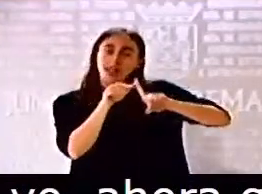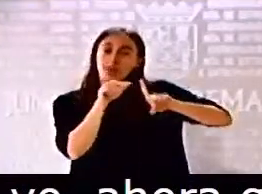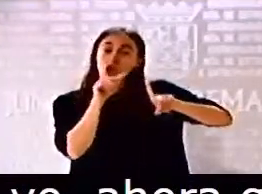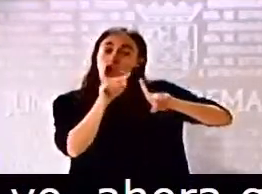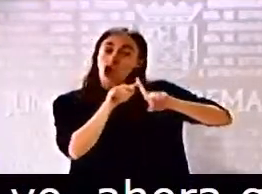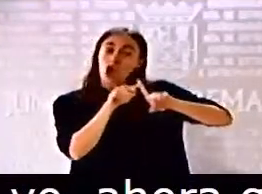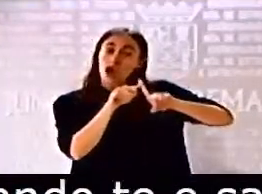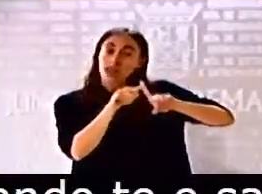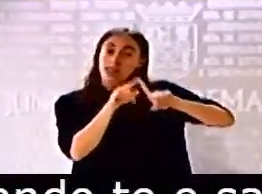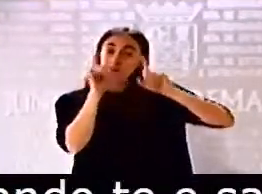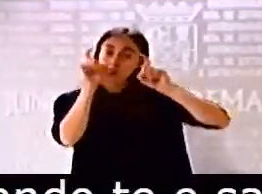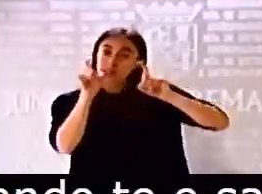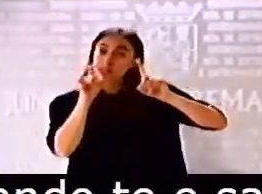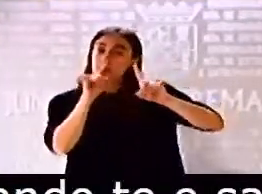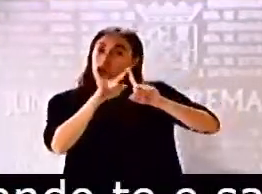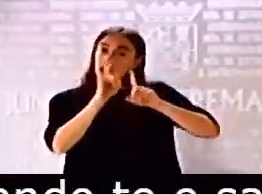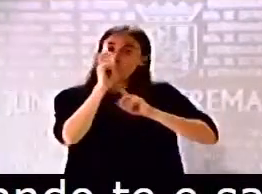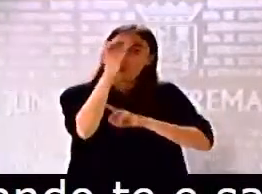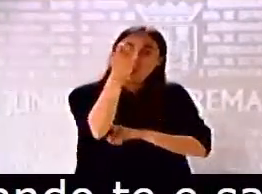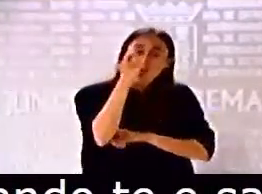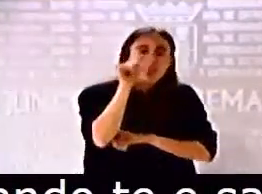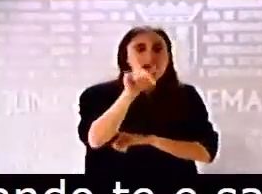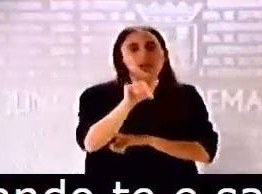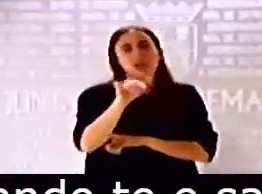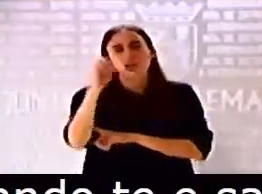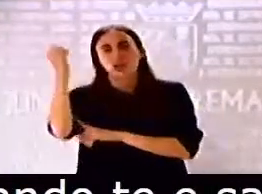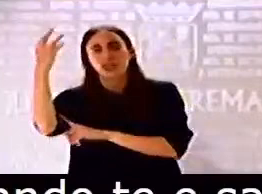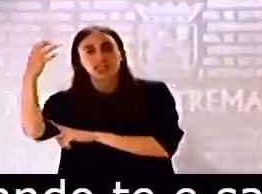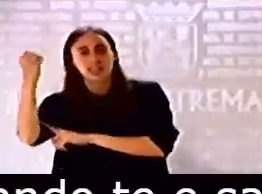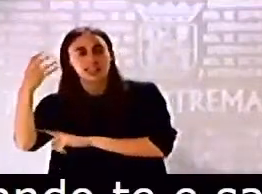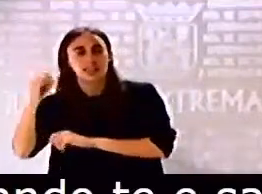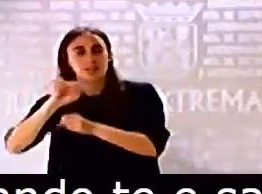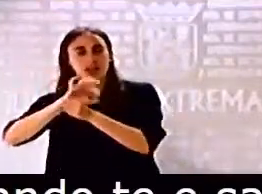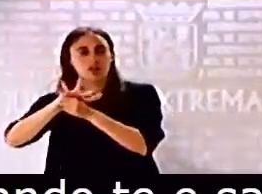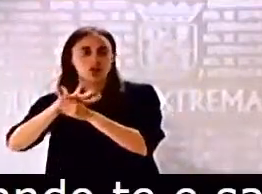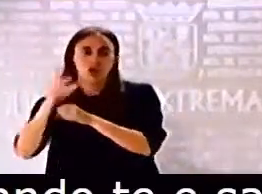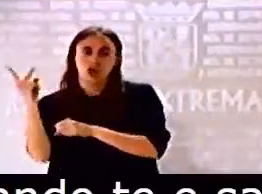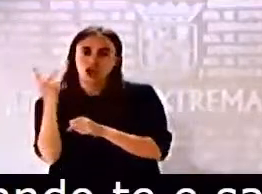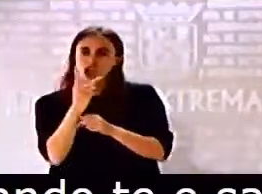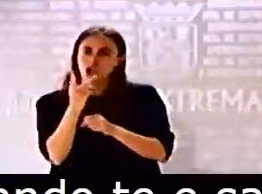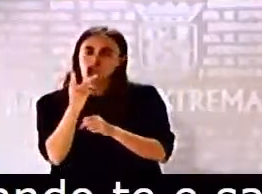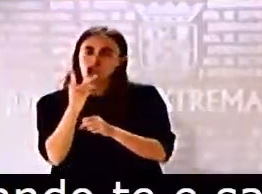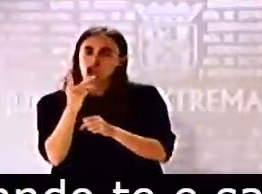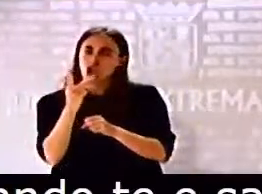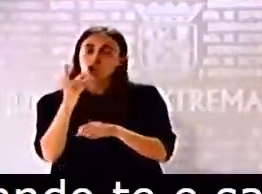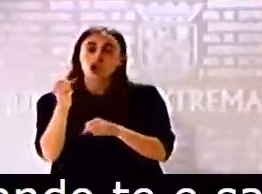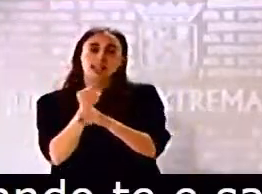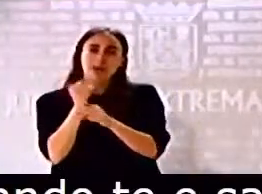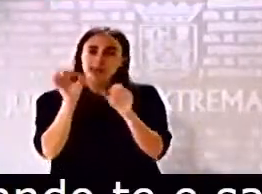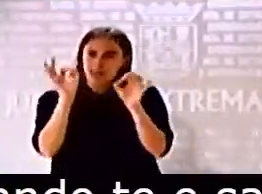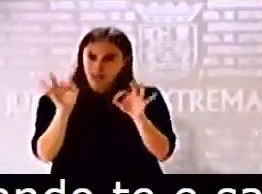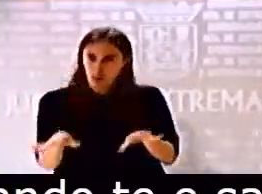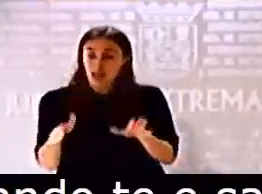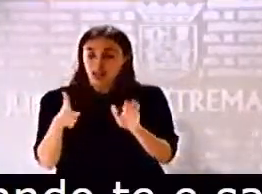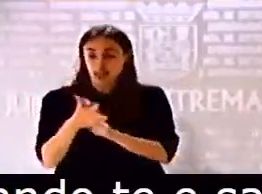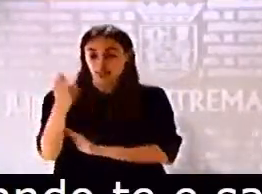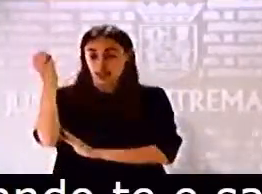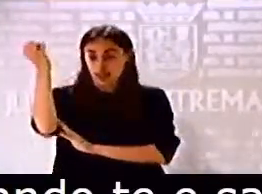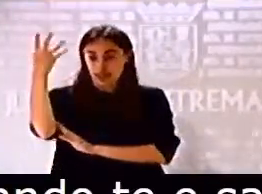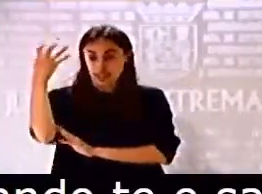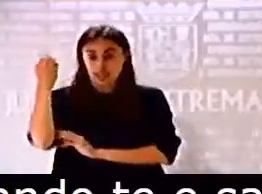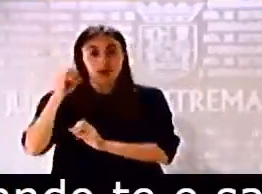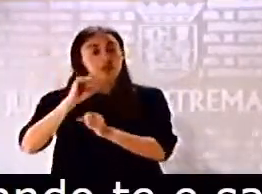lo tienes que alcanzar, eso es lo que intenta hacer el semáforo COVID. El semáforo COVID te da unas